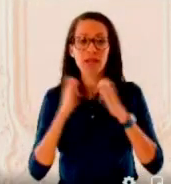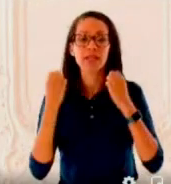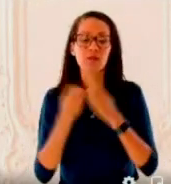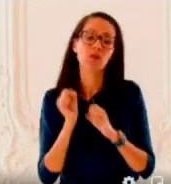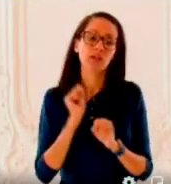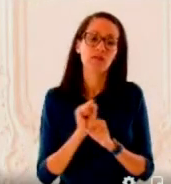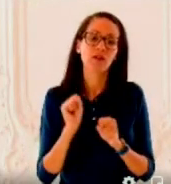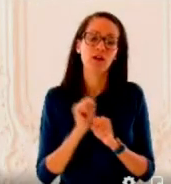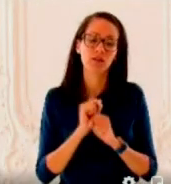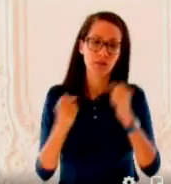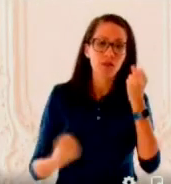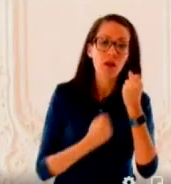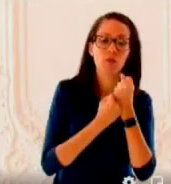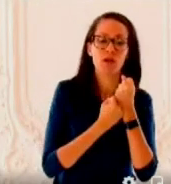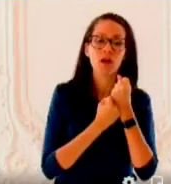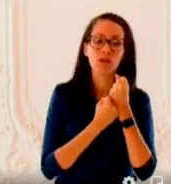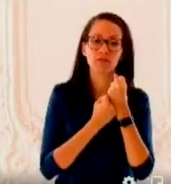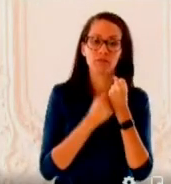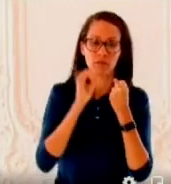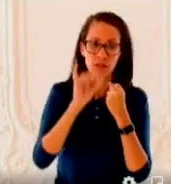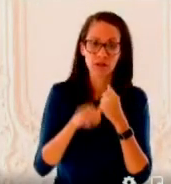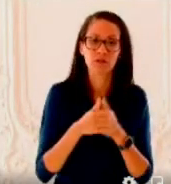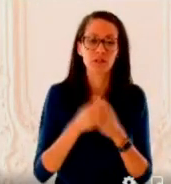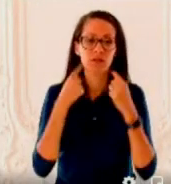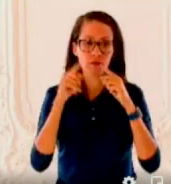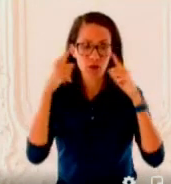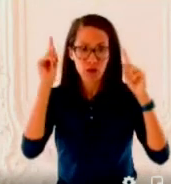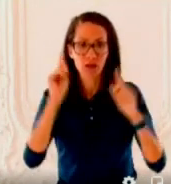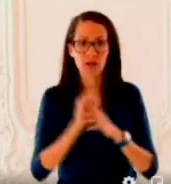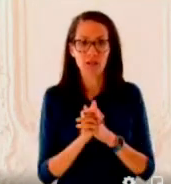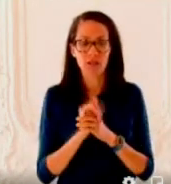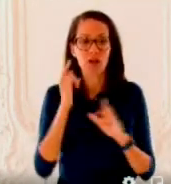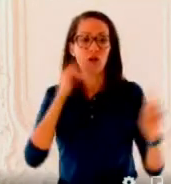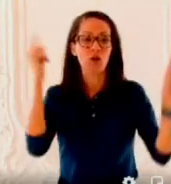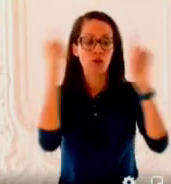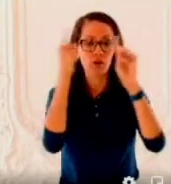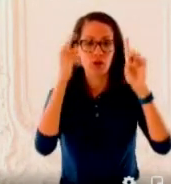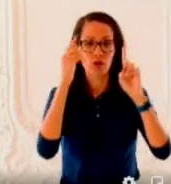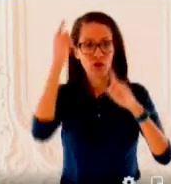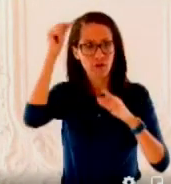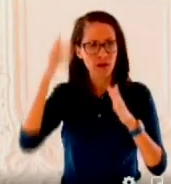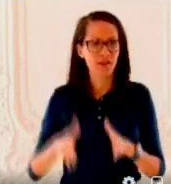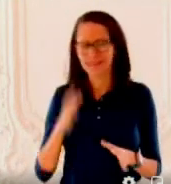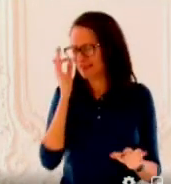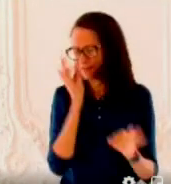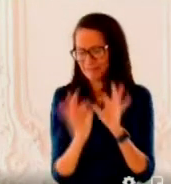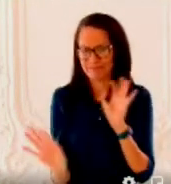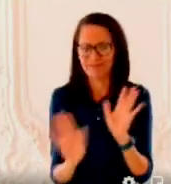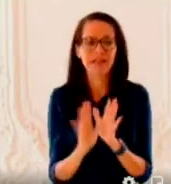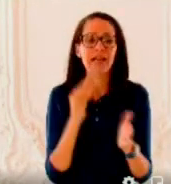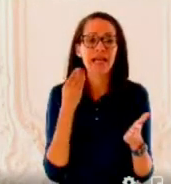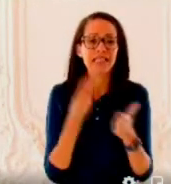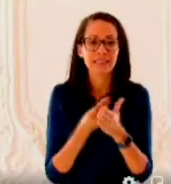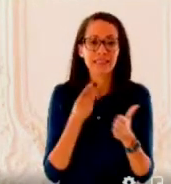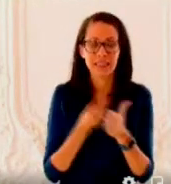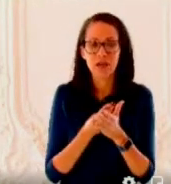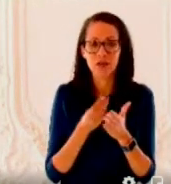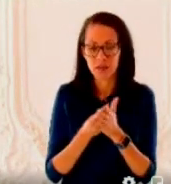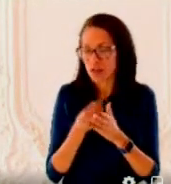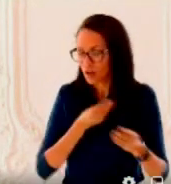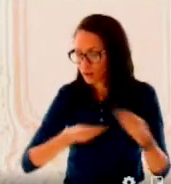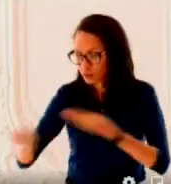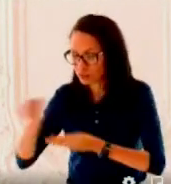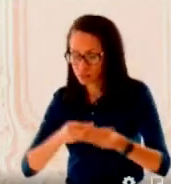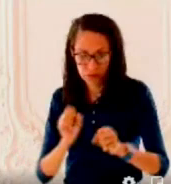apoyando todas estas gestiones y se va a lograr precisamente el objetivo del señor gobernador. Es bien sencillo, el dinero se tiene que mover y se tiene